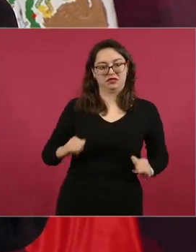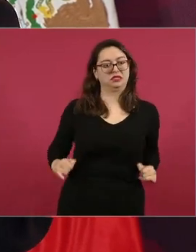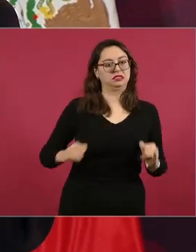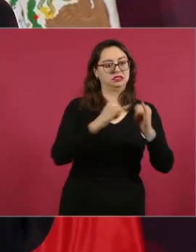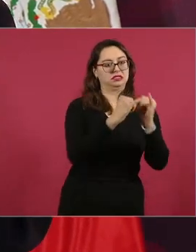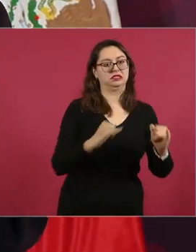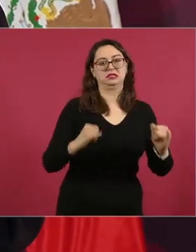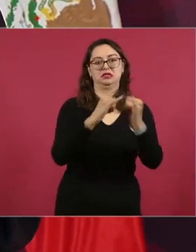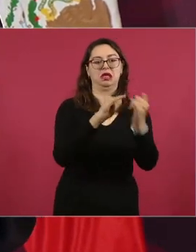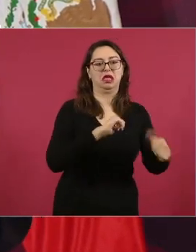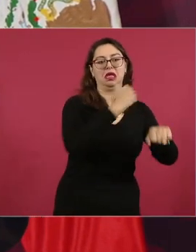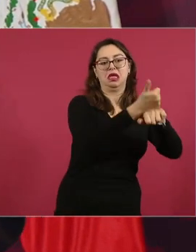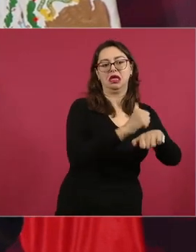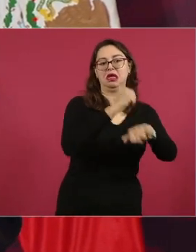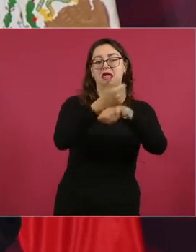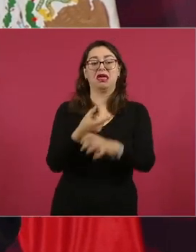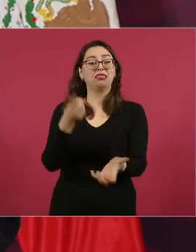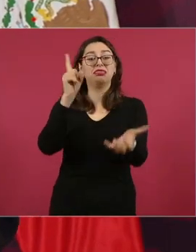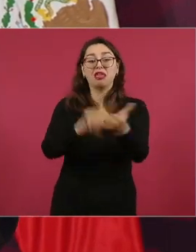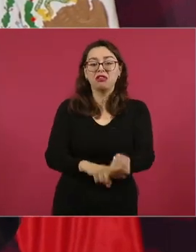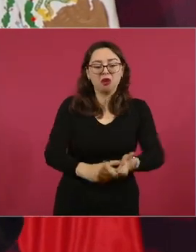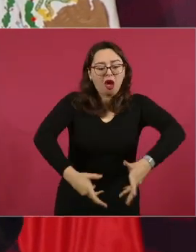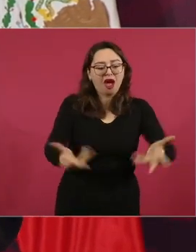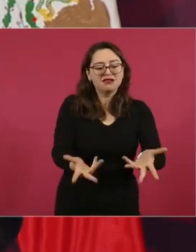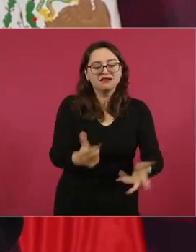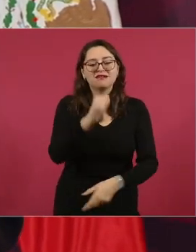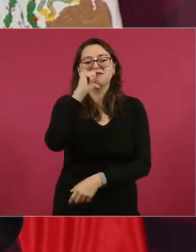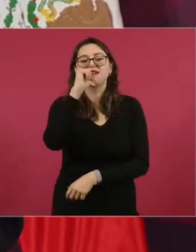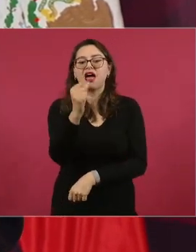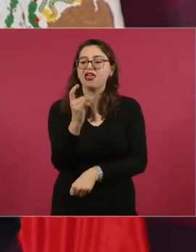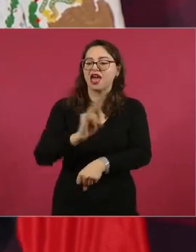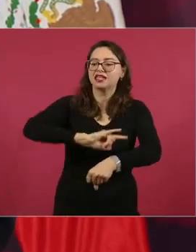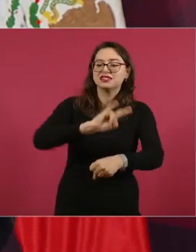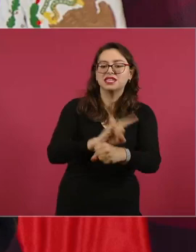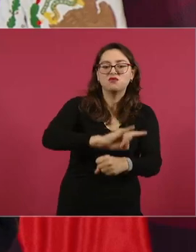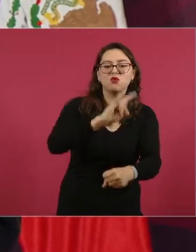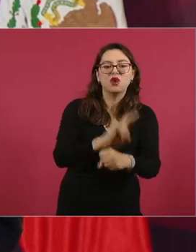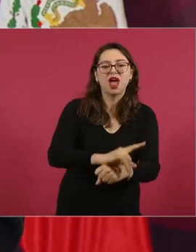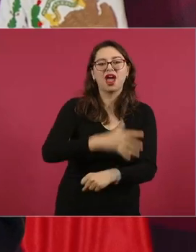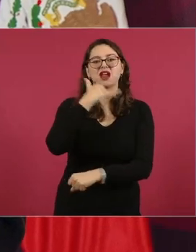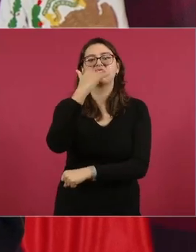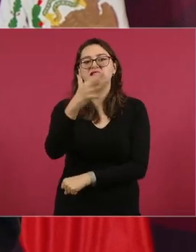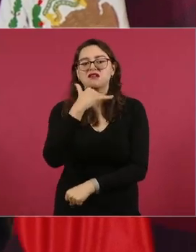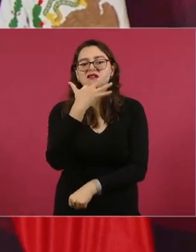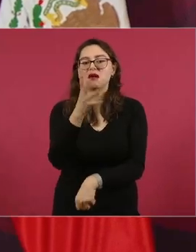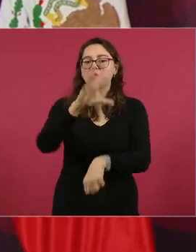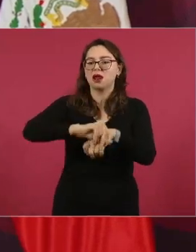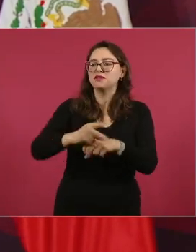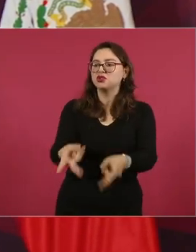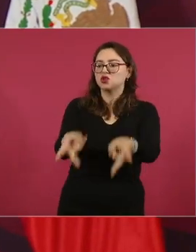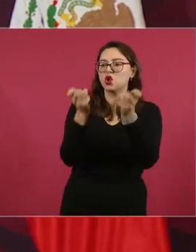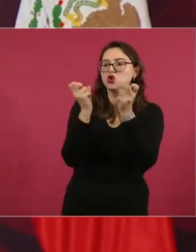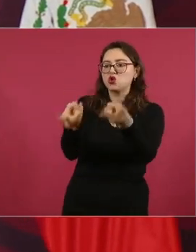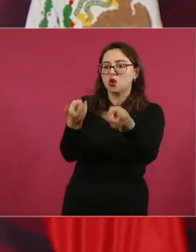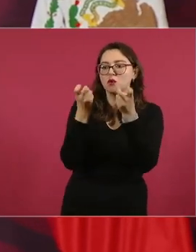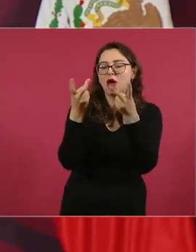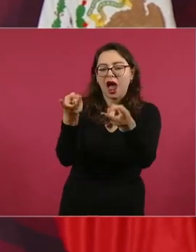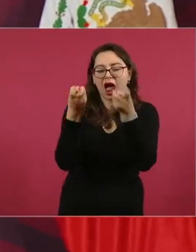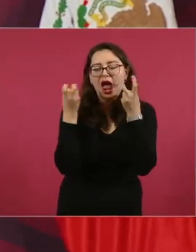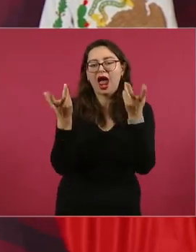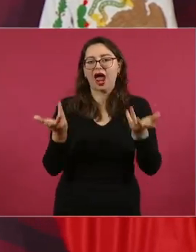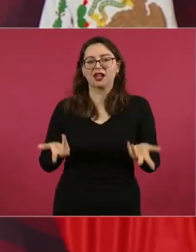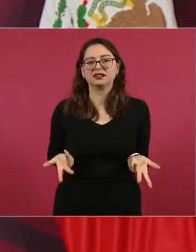para simular y permitir el saqueo del país? Los del Reforma.